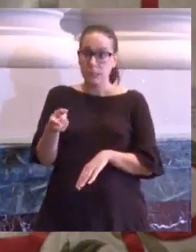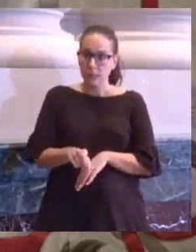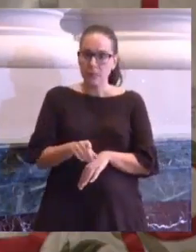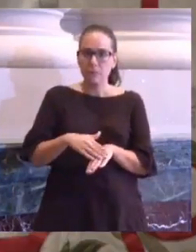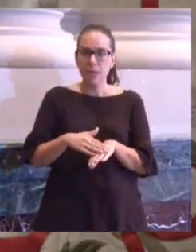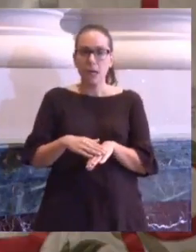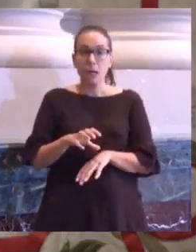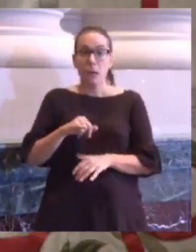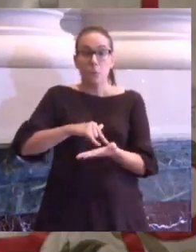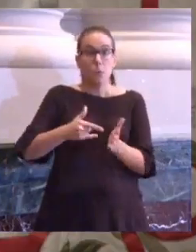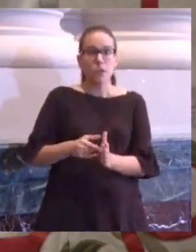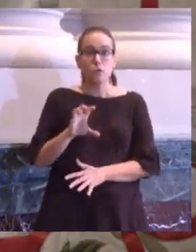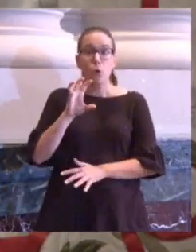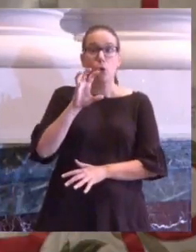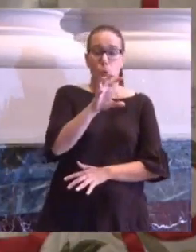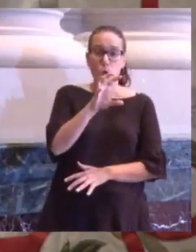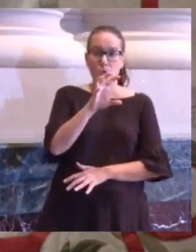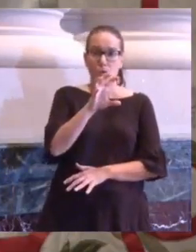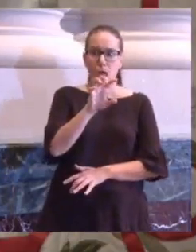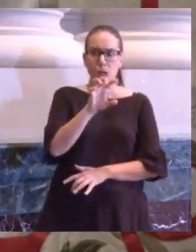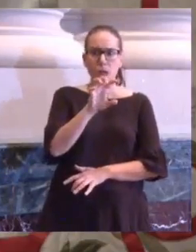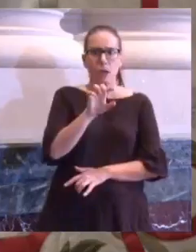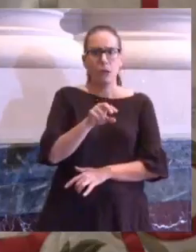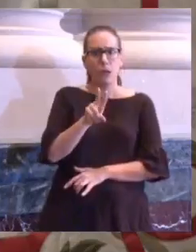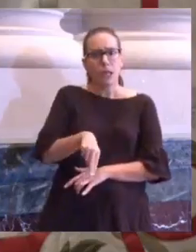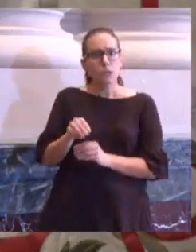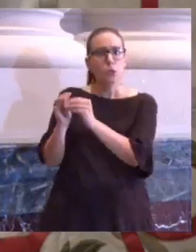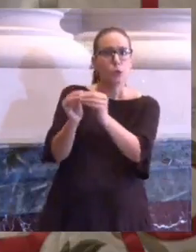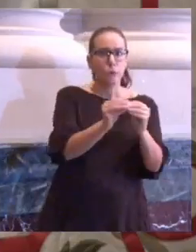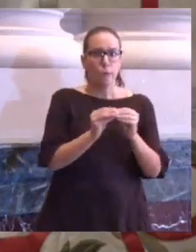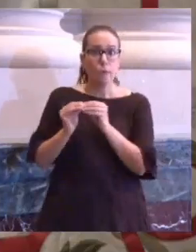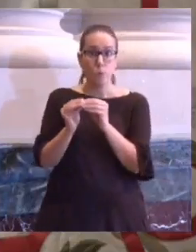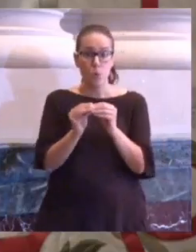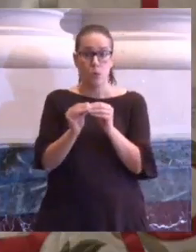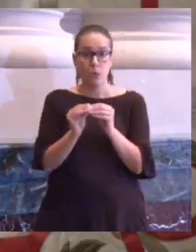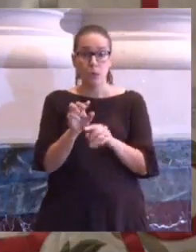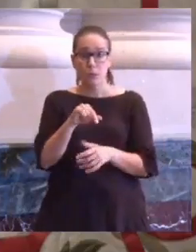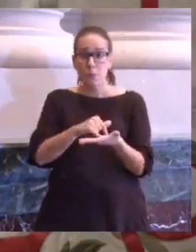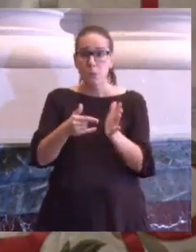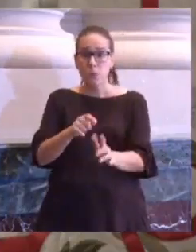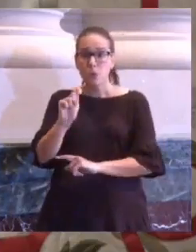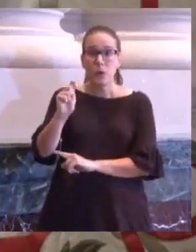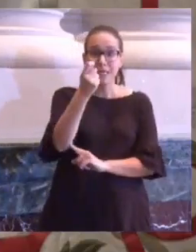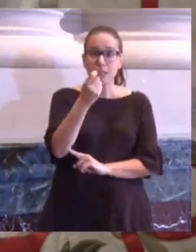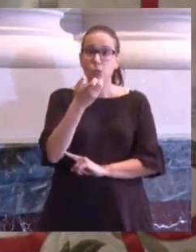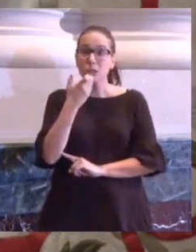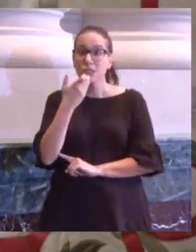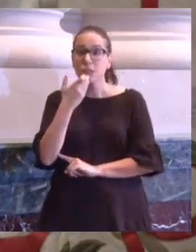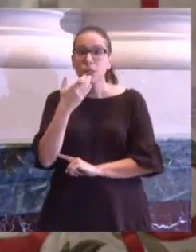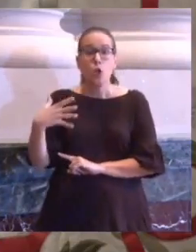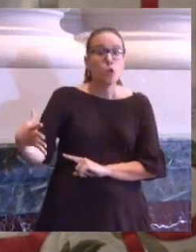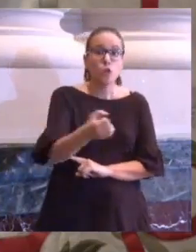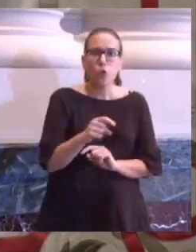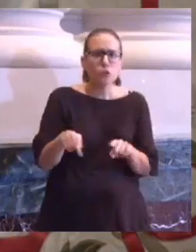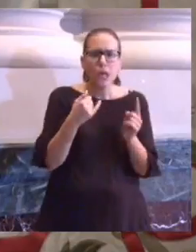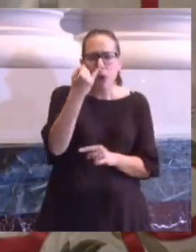proyecto de la comunidad a la que sirves es un proyecto común que será exitoso en la medida en que sea compartido por todos de cualquier